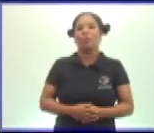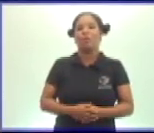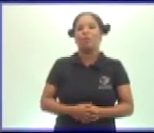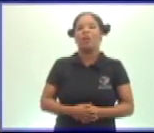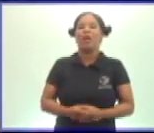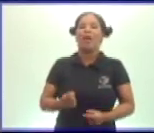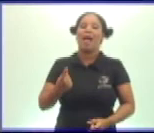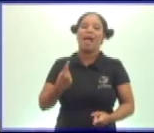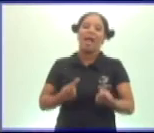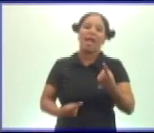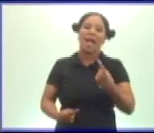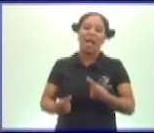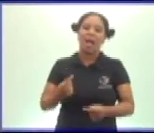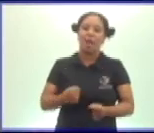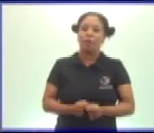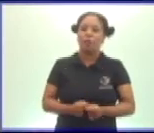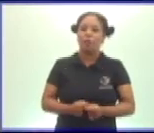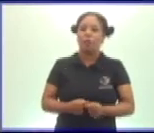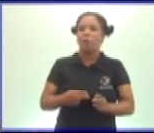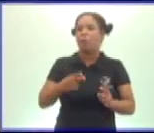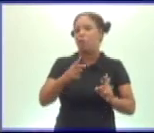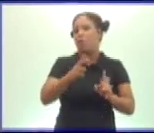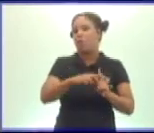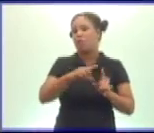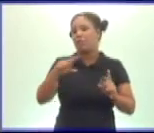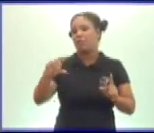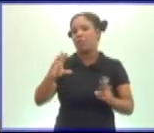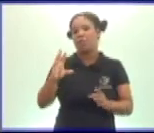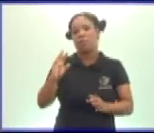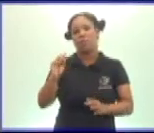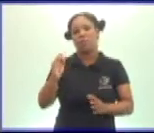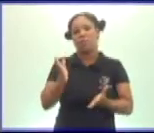algunos de los aspectos que hemos tratado en la clase de hoy.